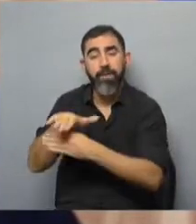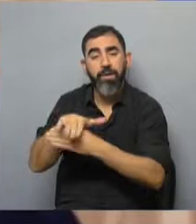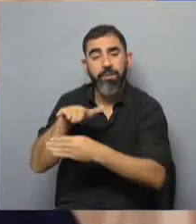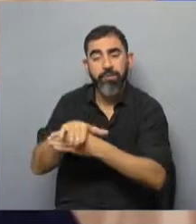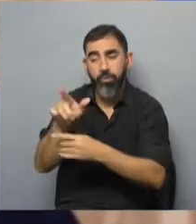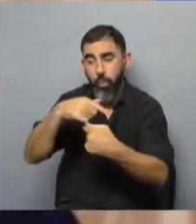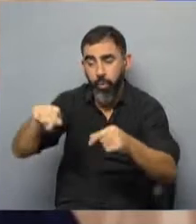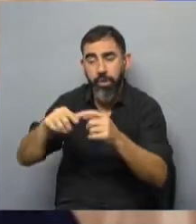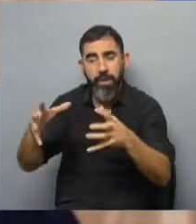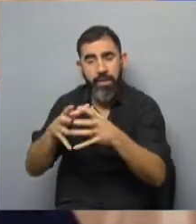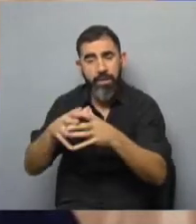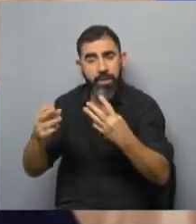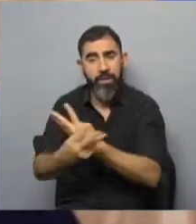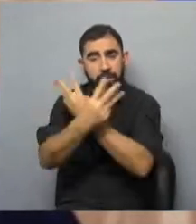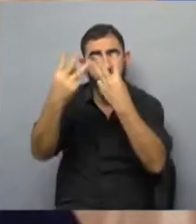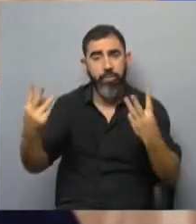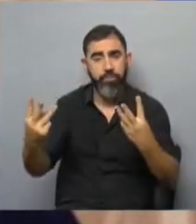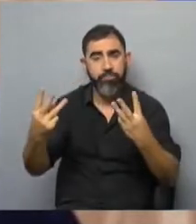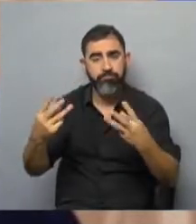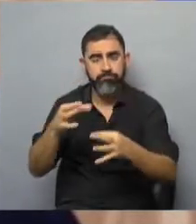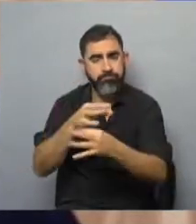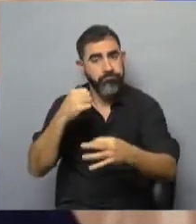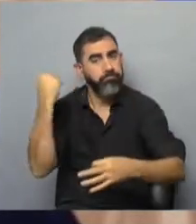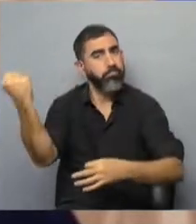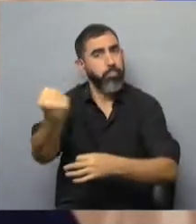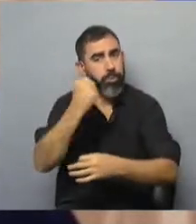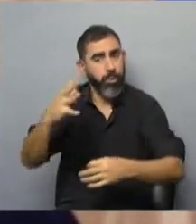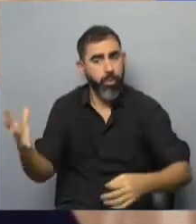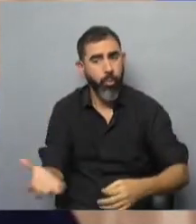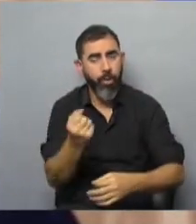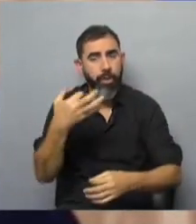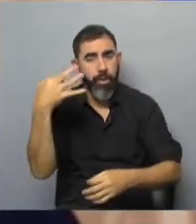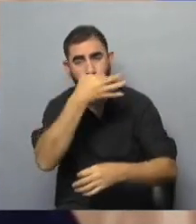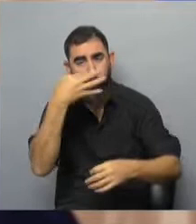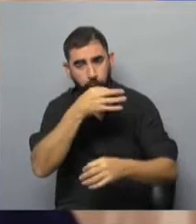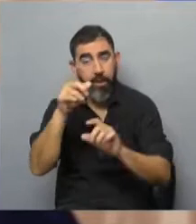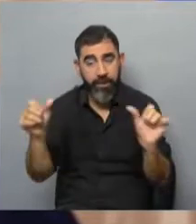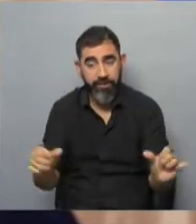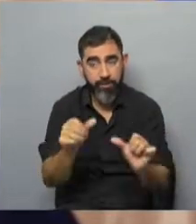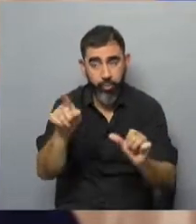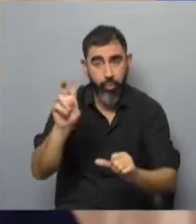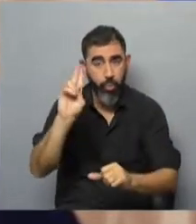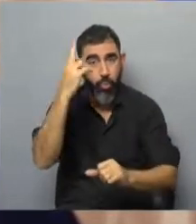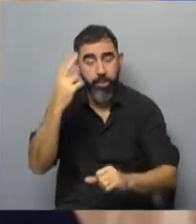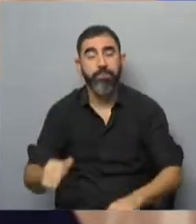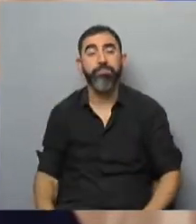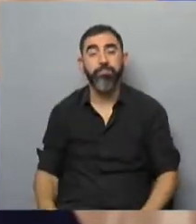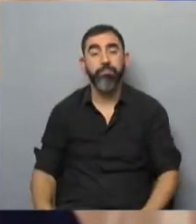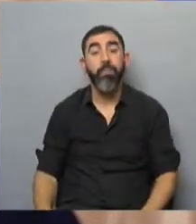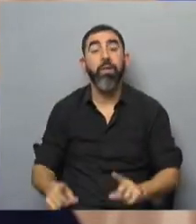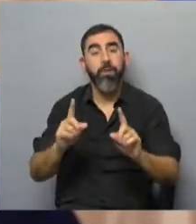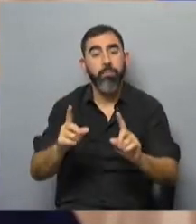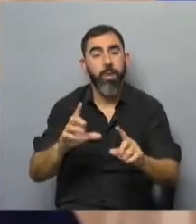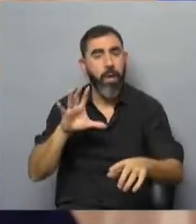usted y a todo su equipo las importantes incautaciones de narcóticos que se han hecho en el Uruguay,